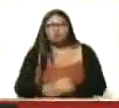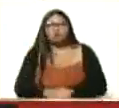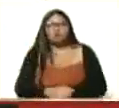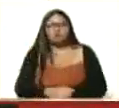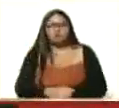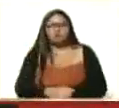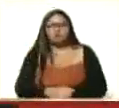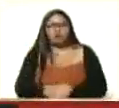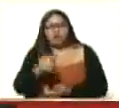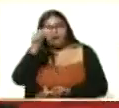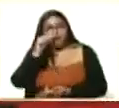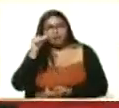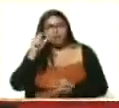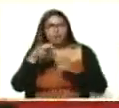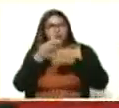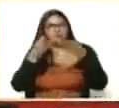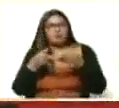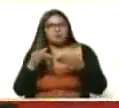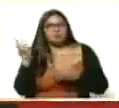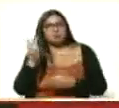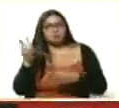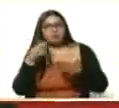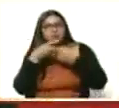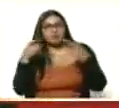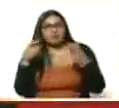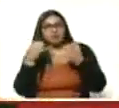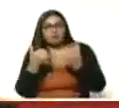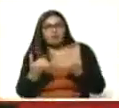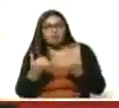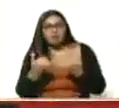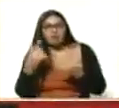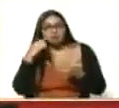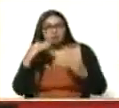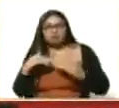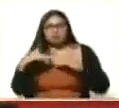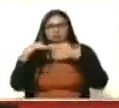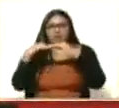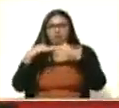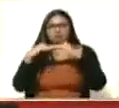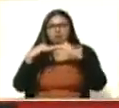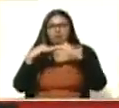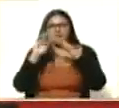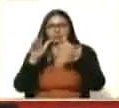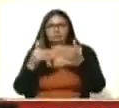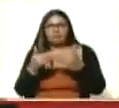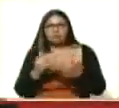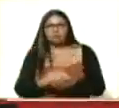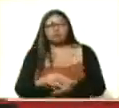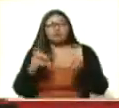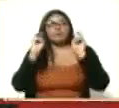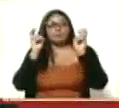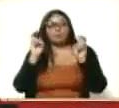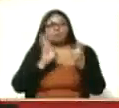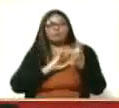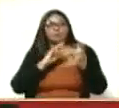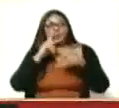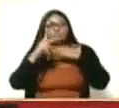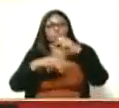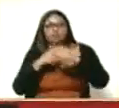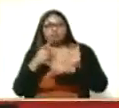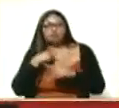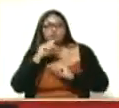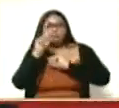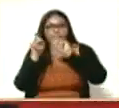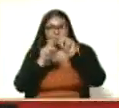el gobierno de Venezuela en línea general, las transnacionales están alineadas hacia un tema político. Te